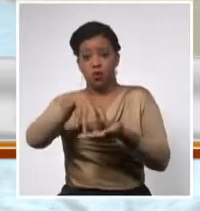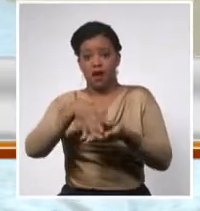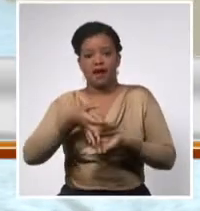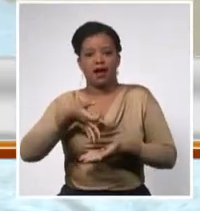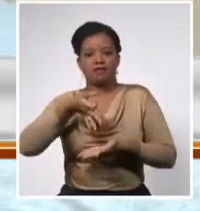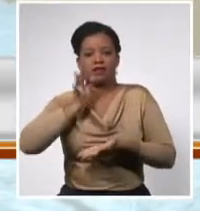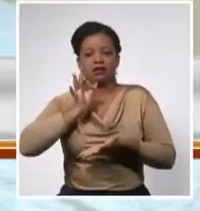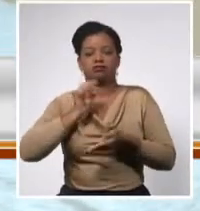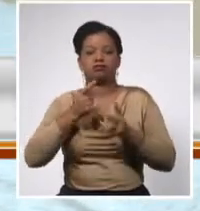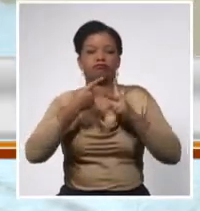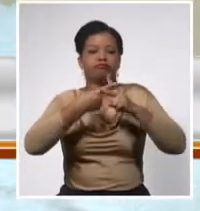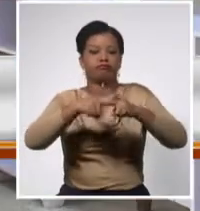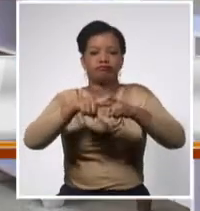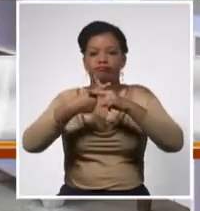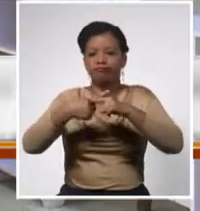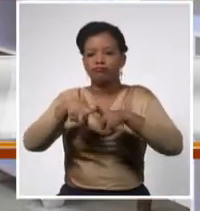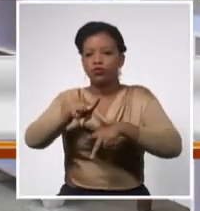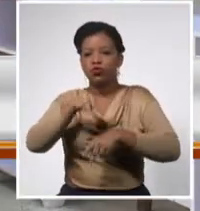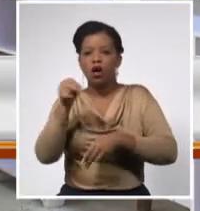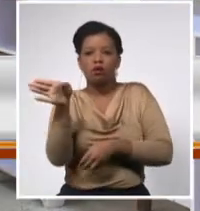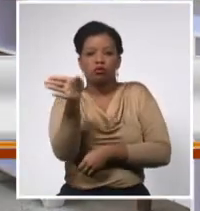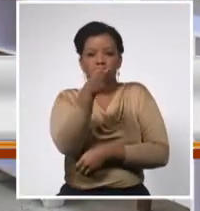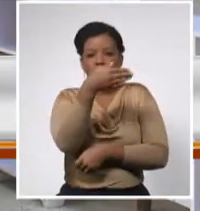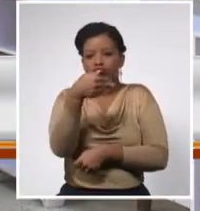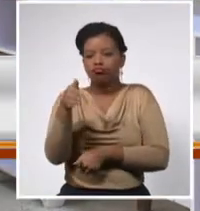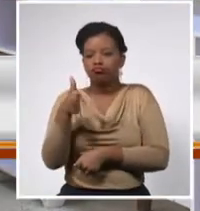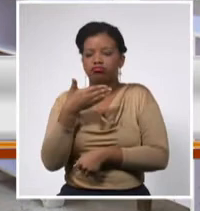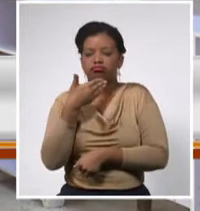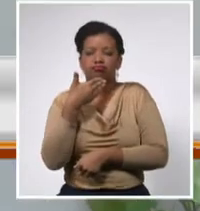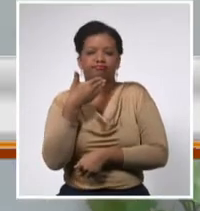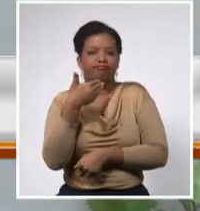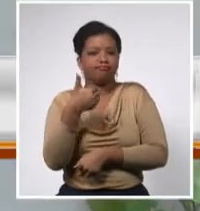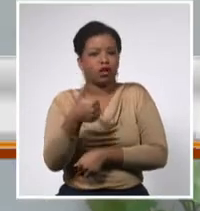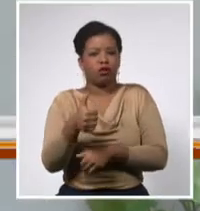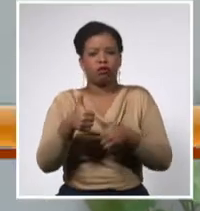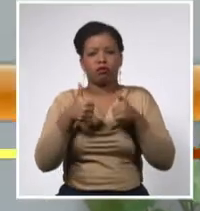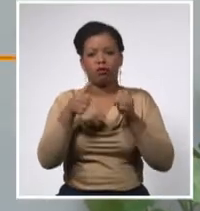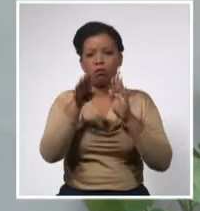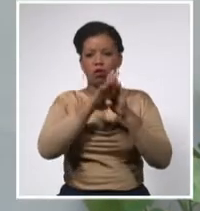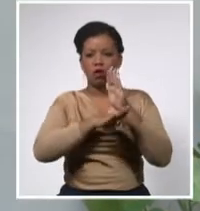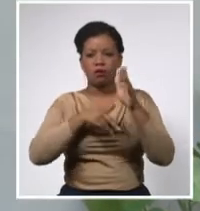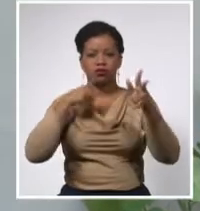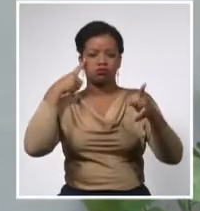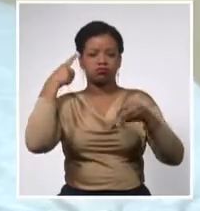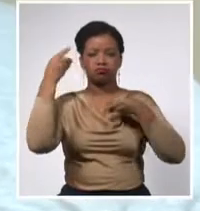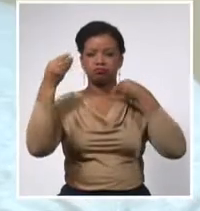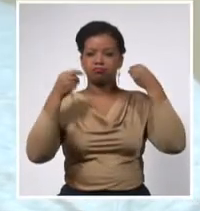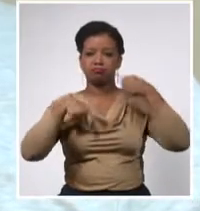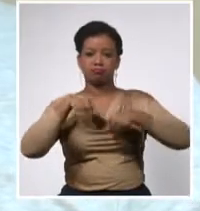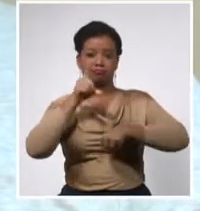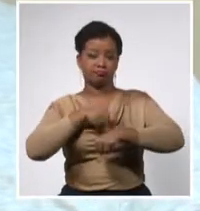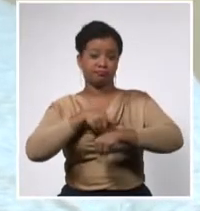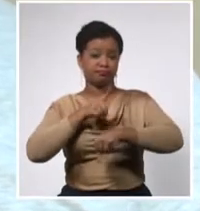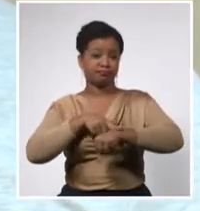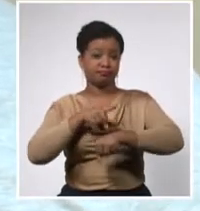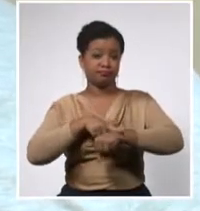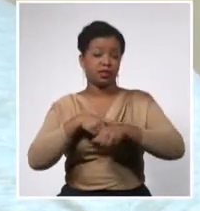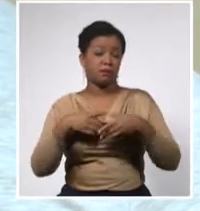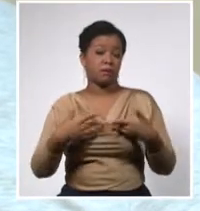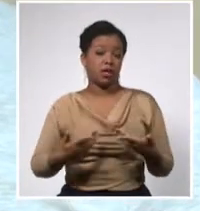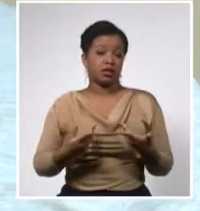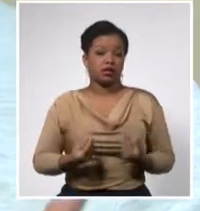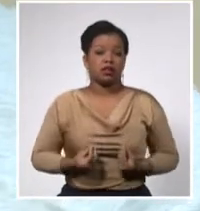pintado, con un mejor confort y con una programación pensada durante estos tiempos para dar